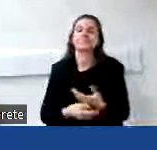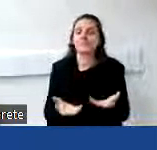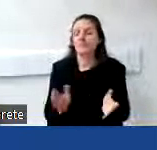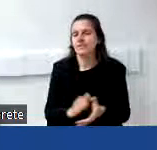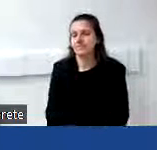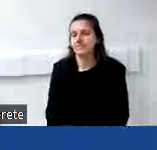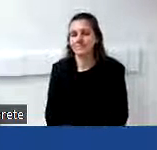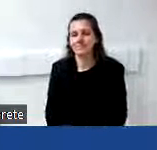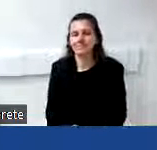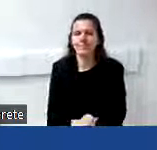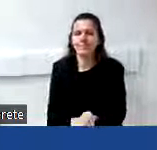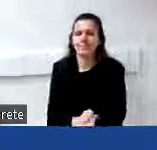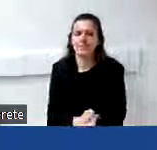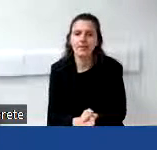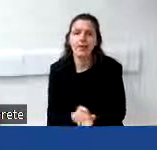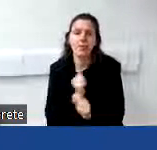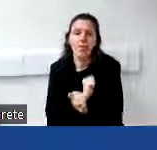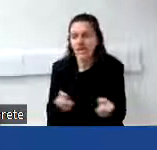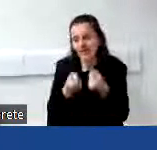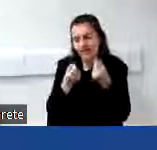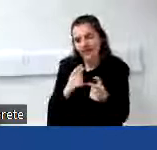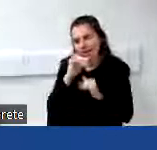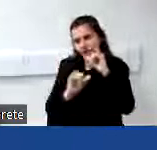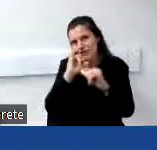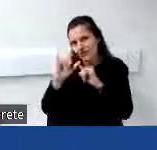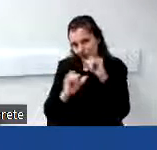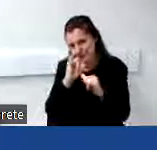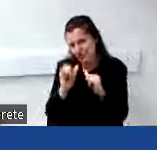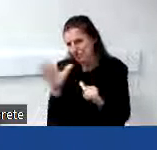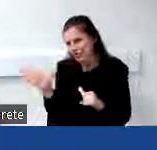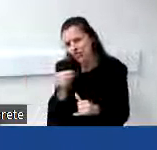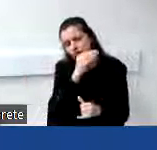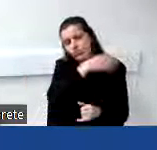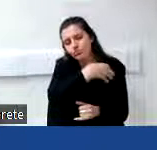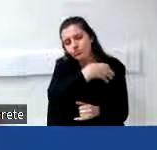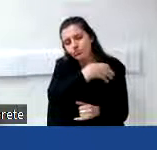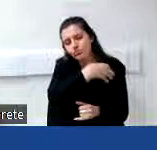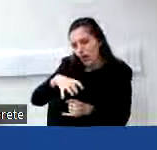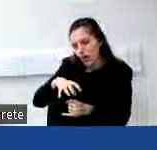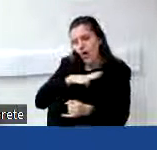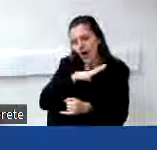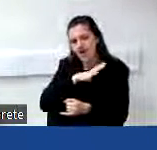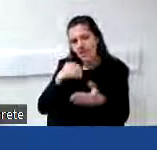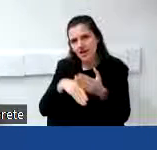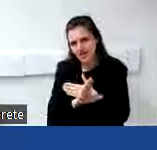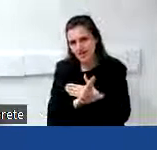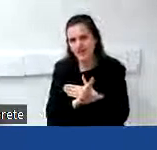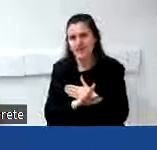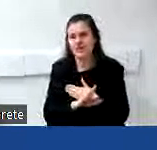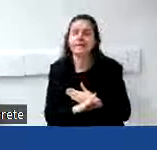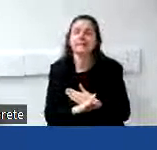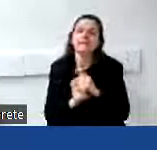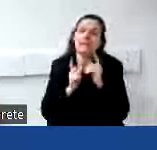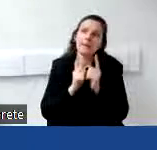ir acá o acá. Entonces, bueno, es como conocer, ¿no?, qué tenemos también a nivel de territorio. Contar con